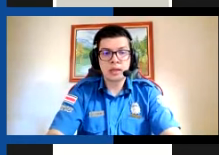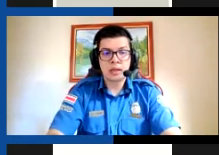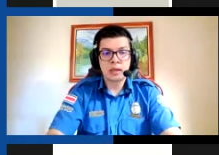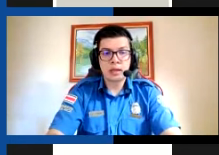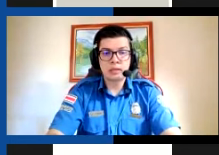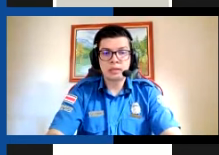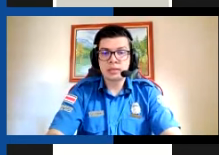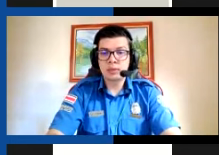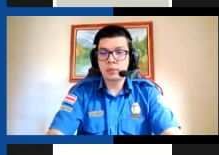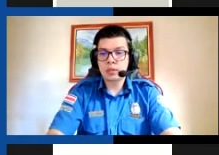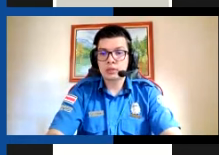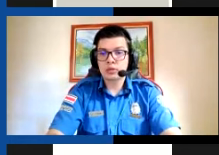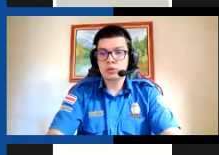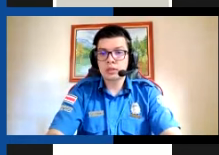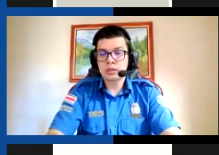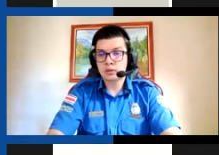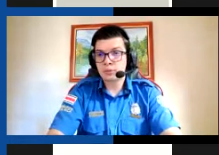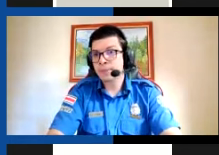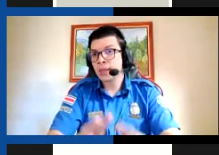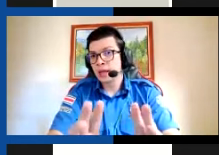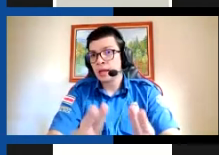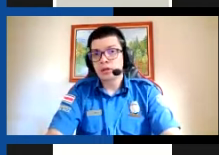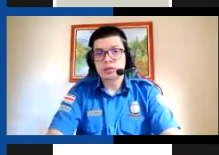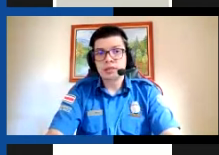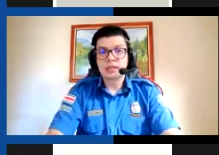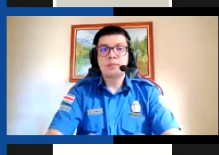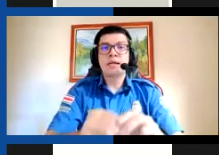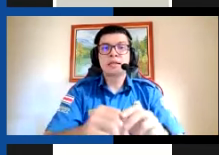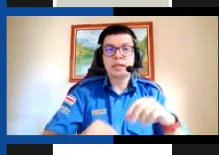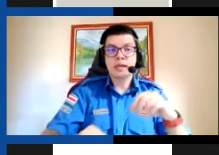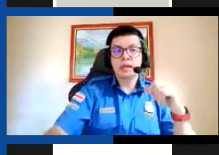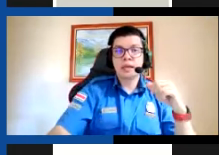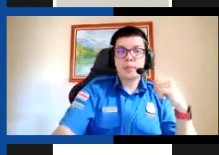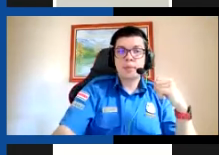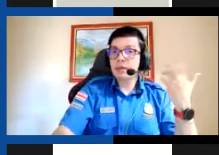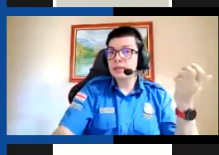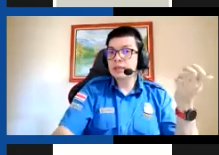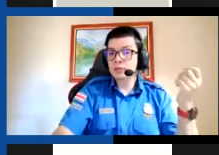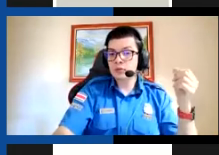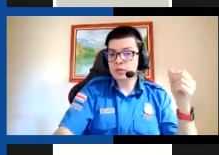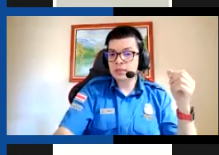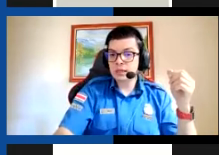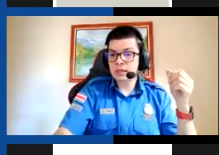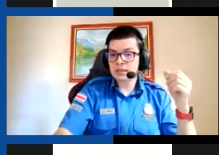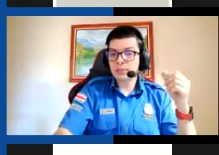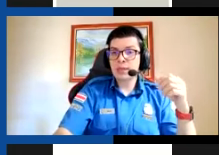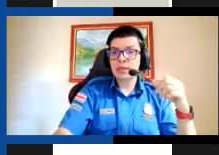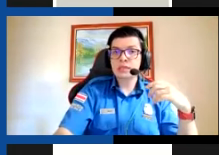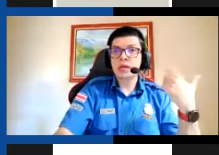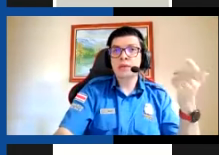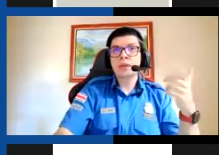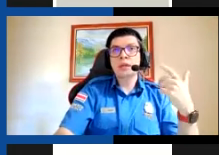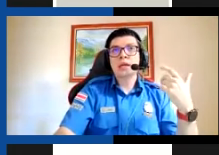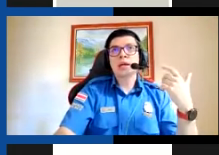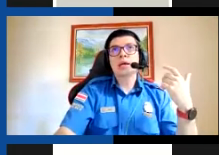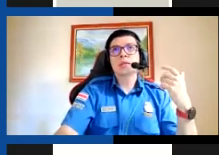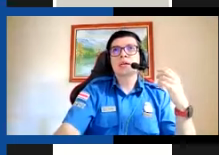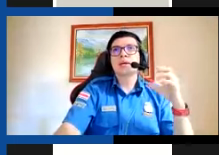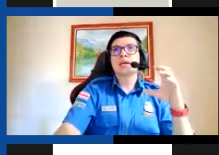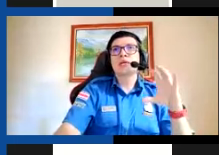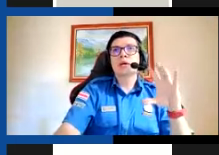de sistemas de protección contra incendio. Entonces, sin más, iniciemos con esta pequeña charla,